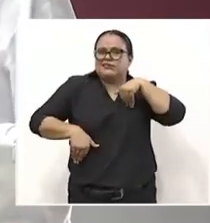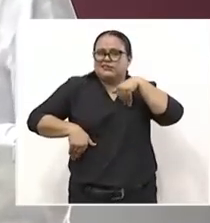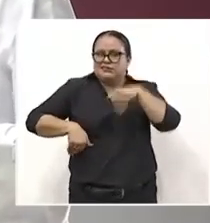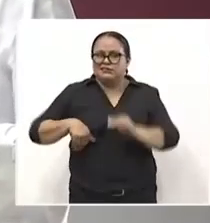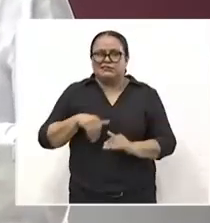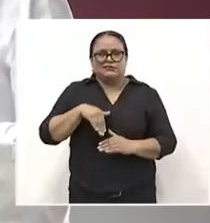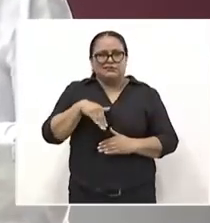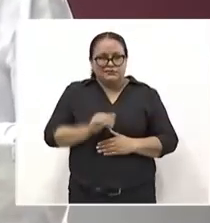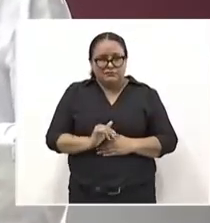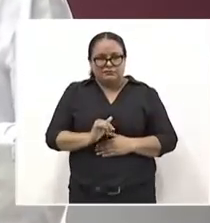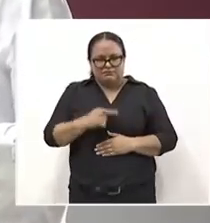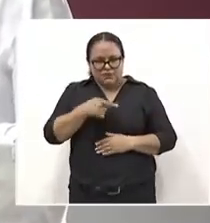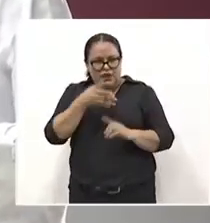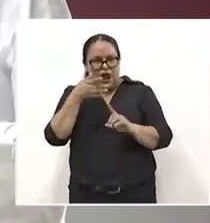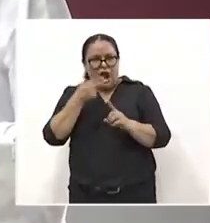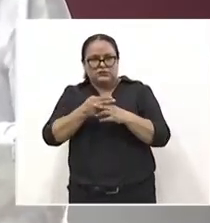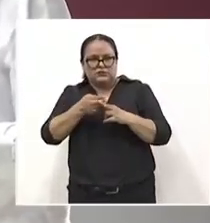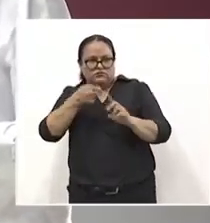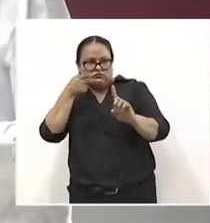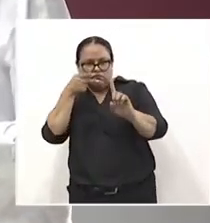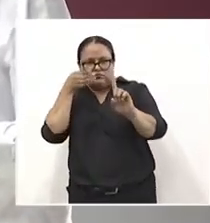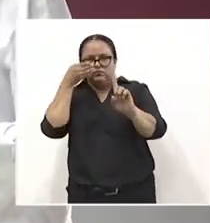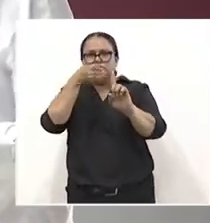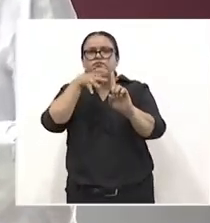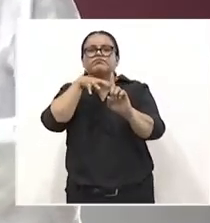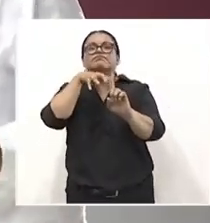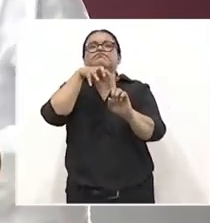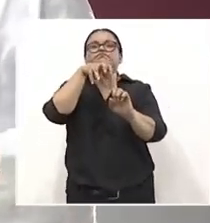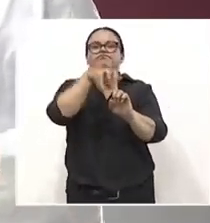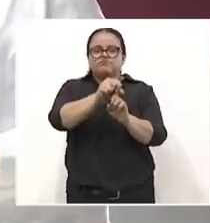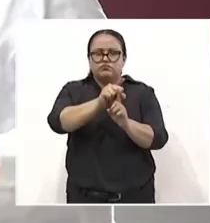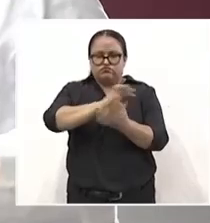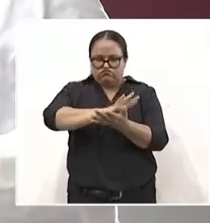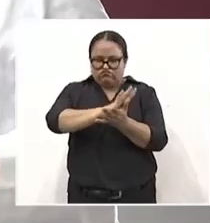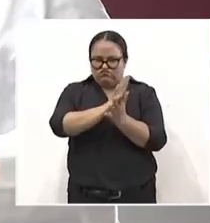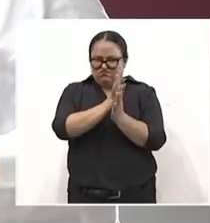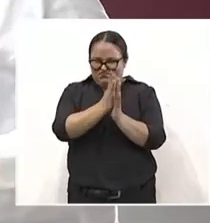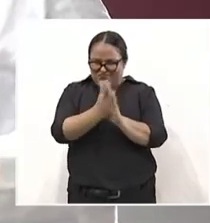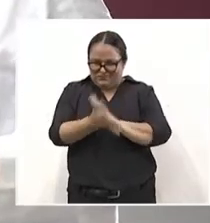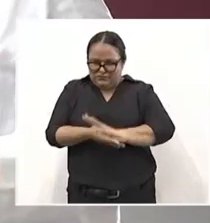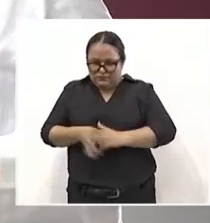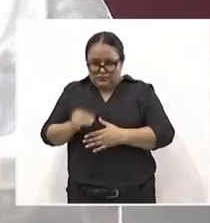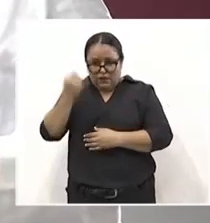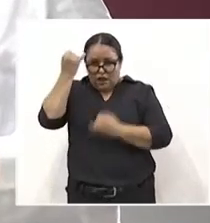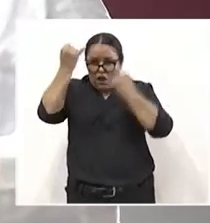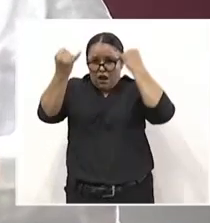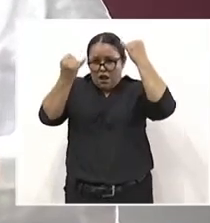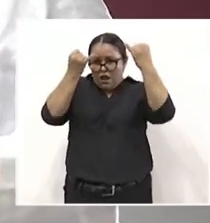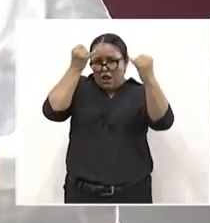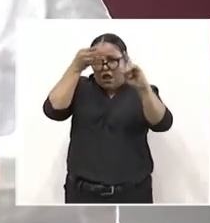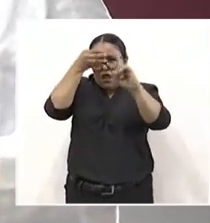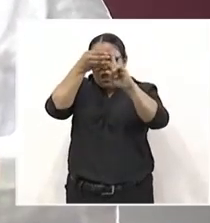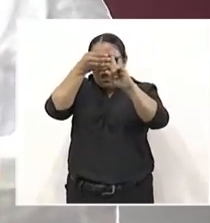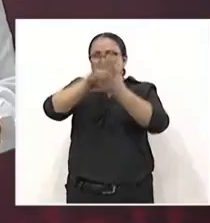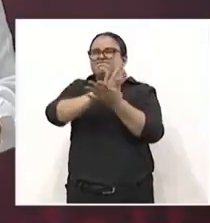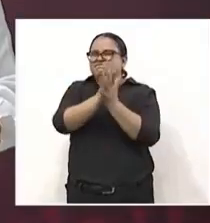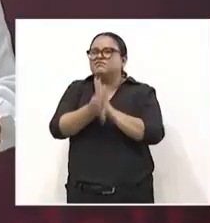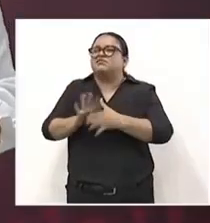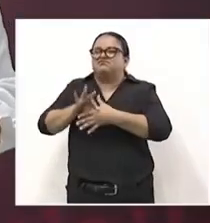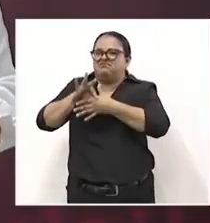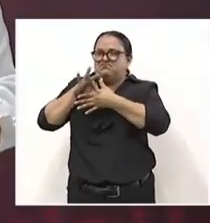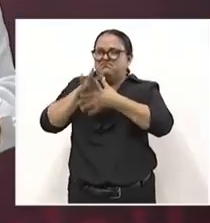ideal, convertir esas causas en realidad, que fue lo que hicimos entre todos.